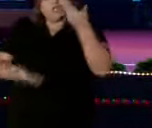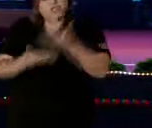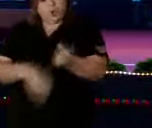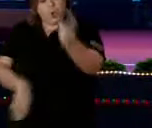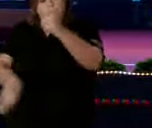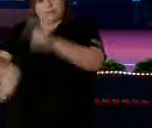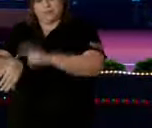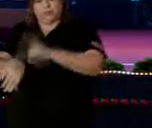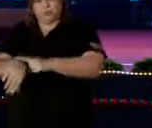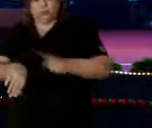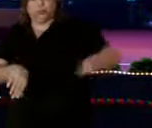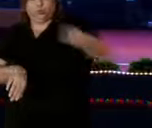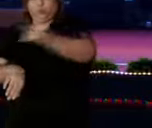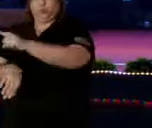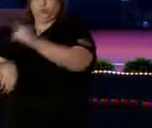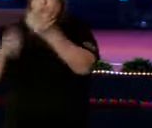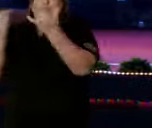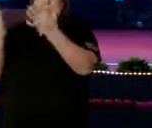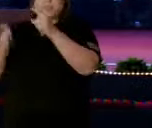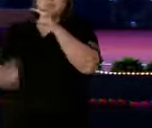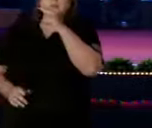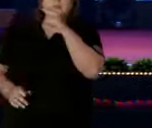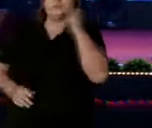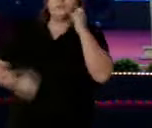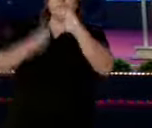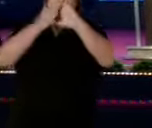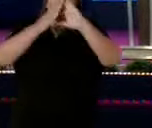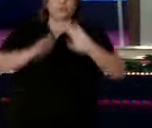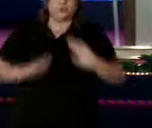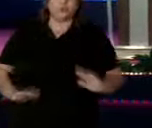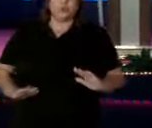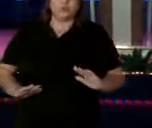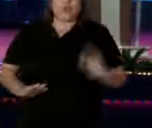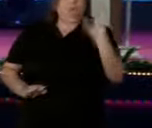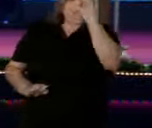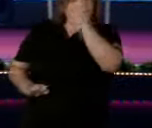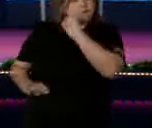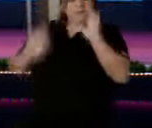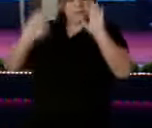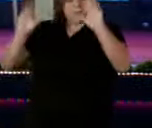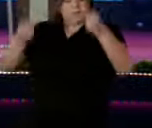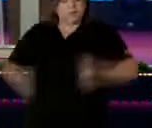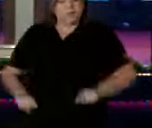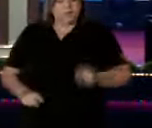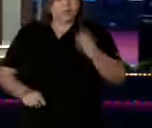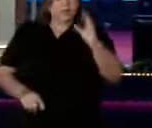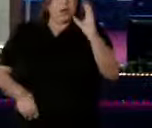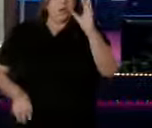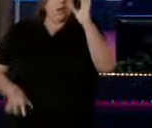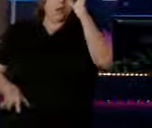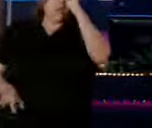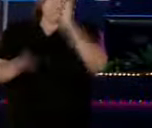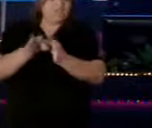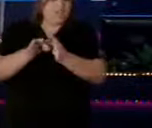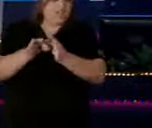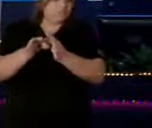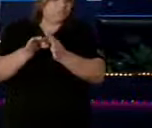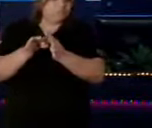ustedes esperaban. La sequedad, el silencio, la falta de milagro, la falta de fe, la falta de poder que ha